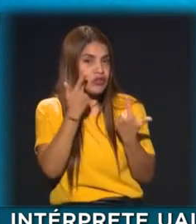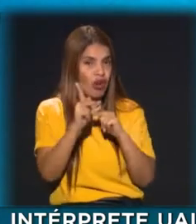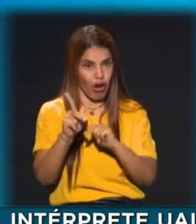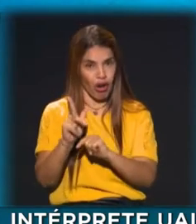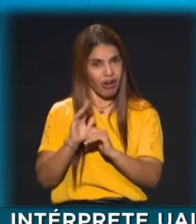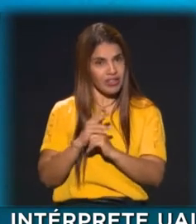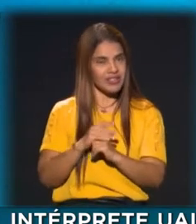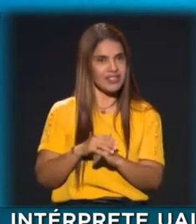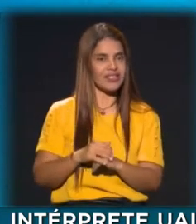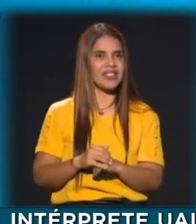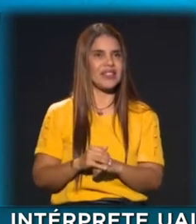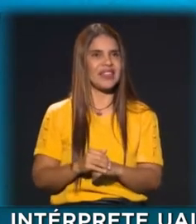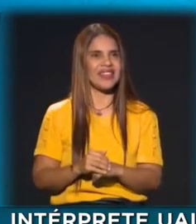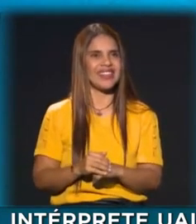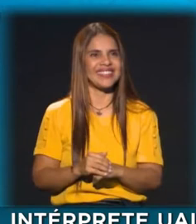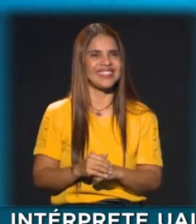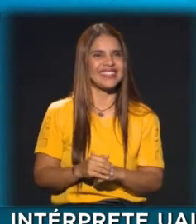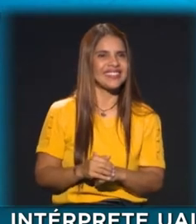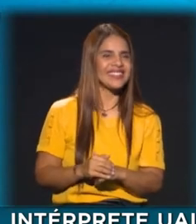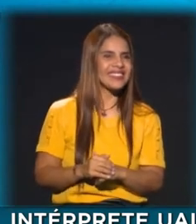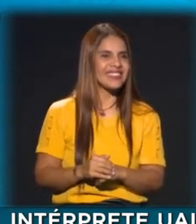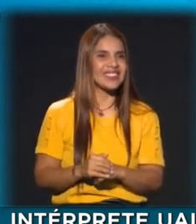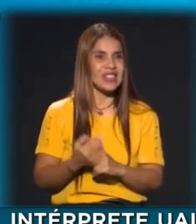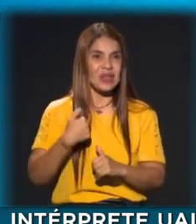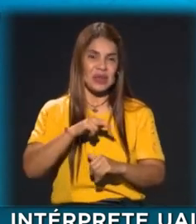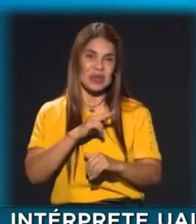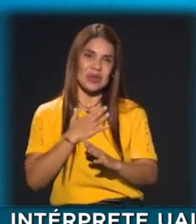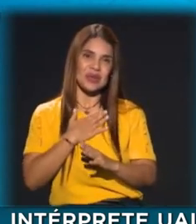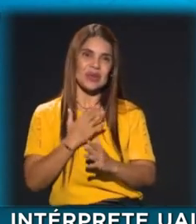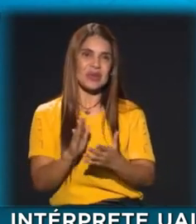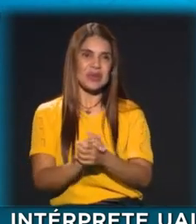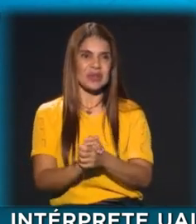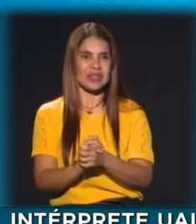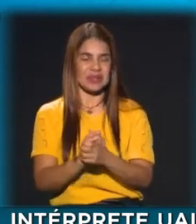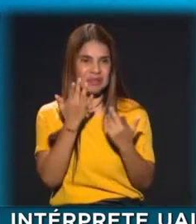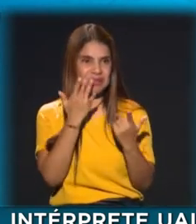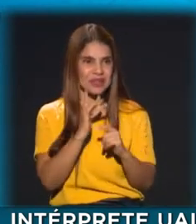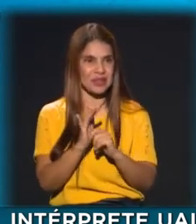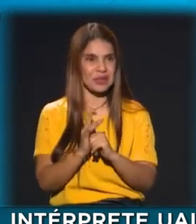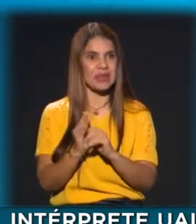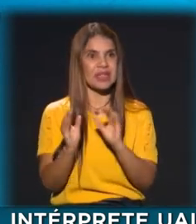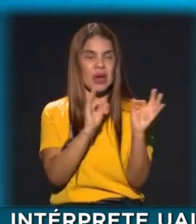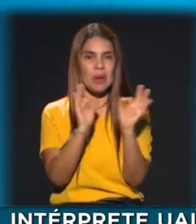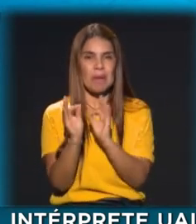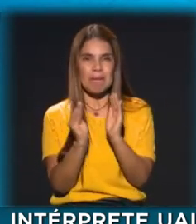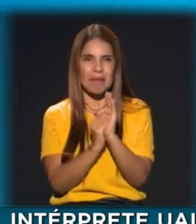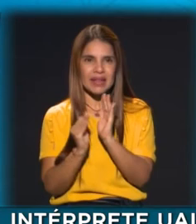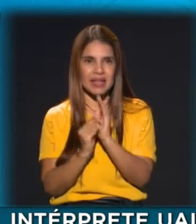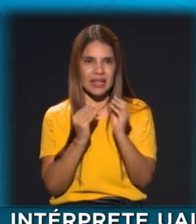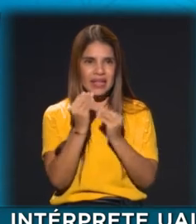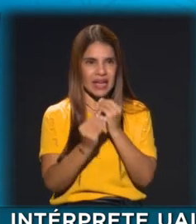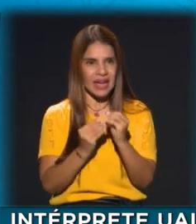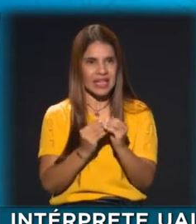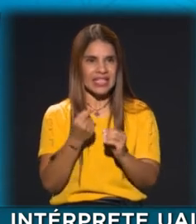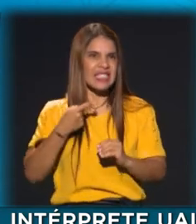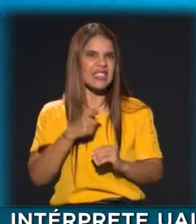ya. A mí nosotros preparamos el material que es